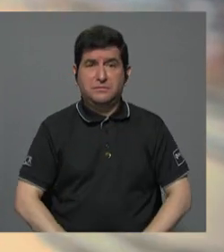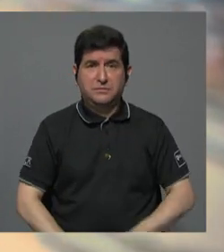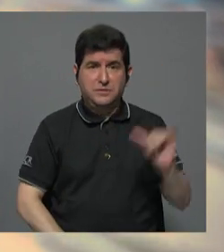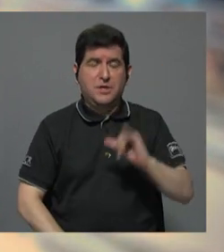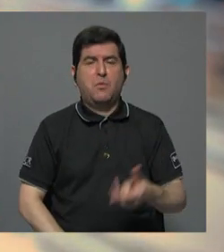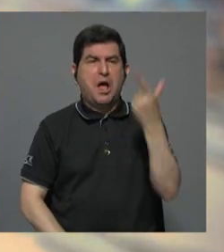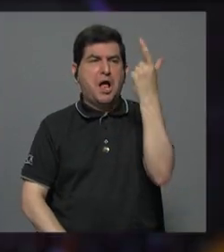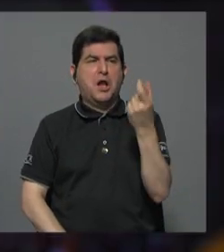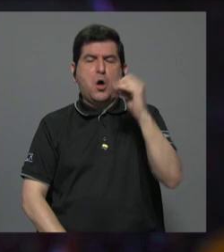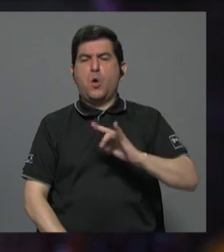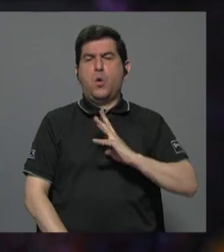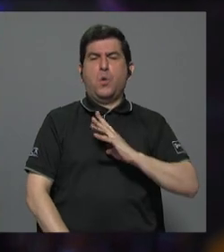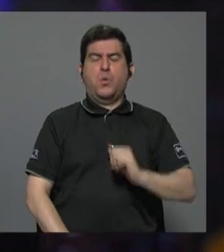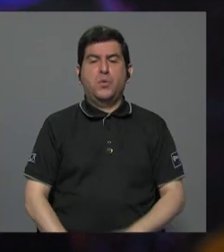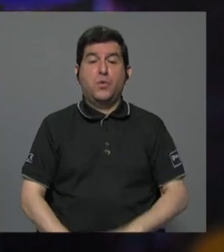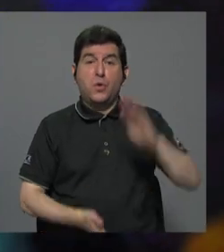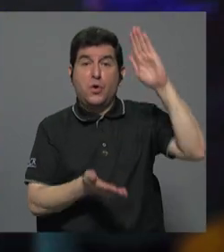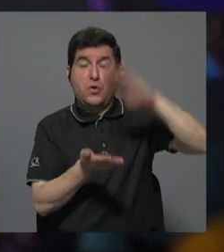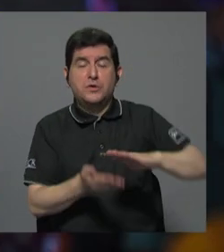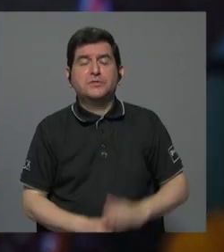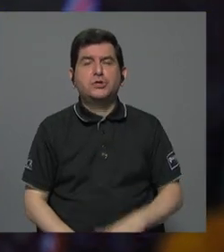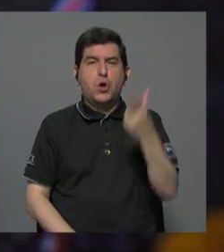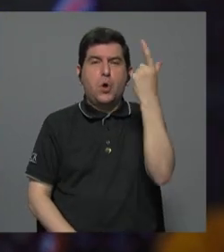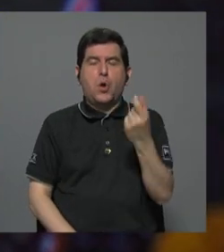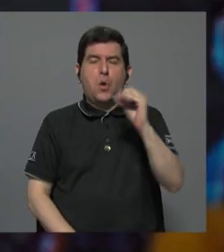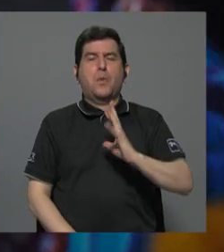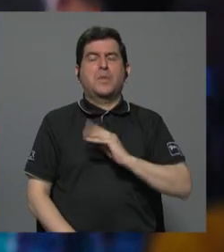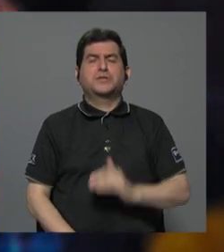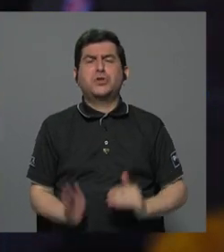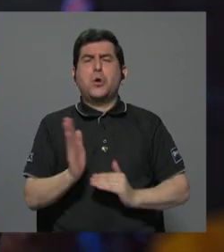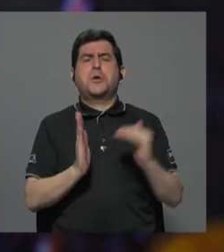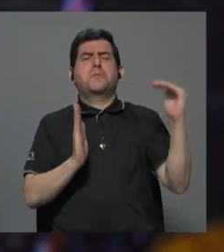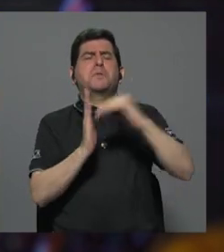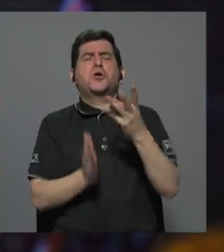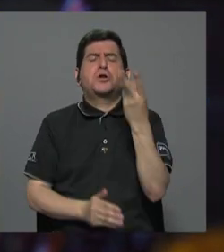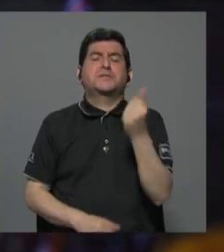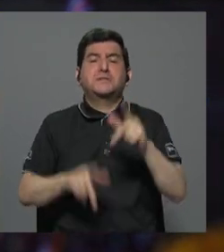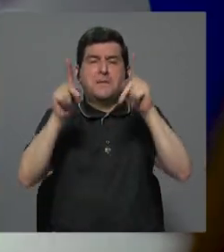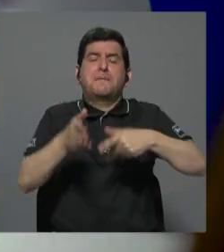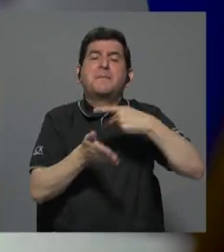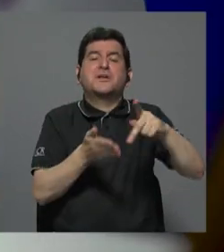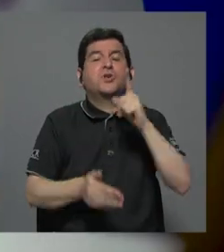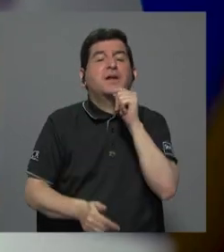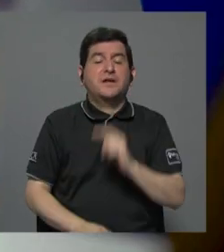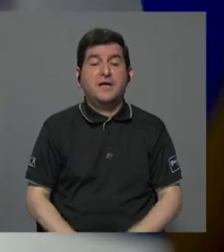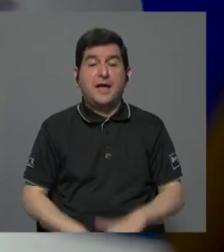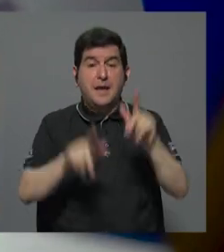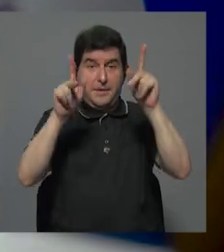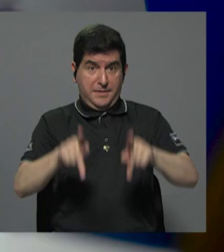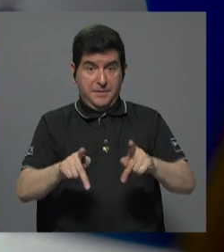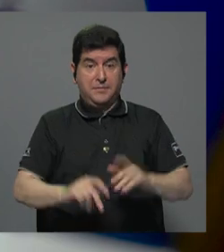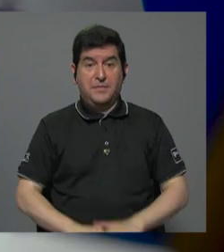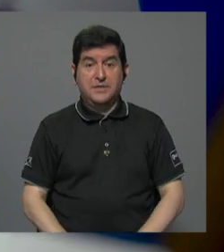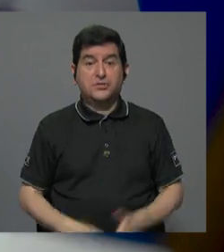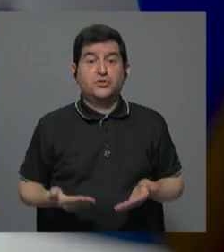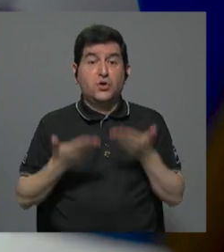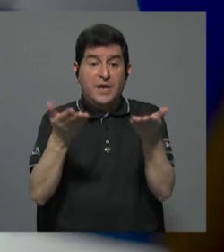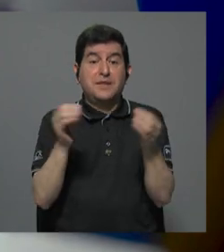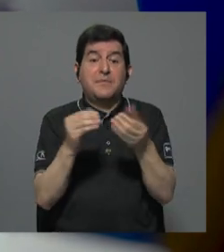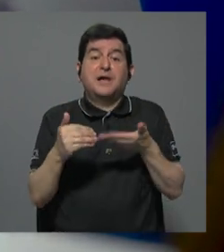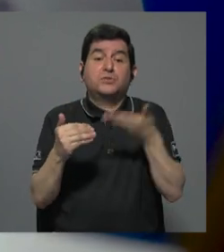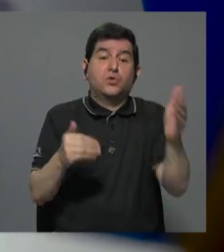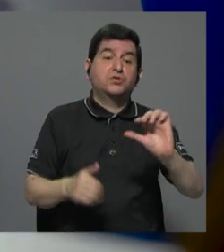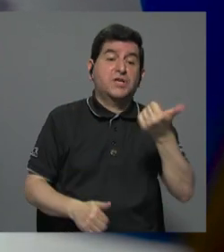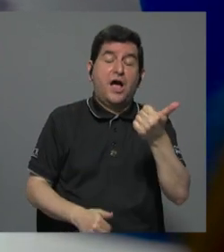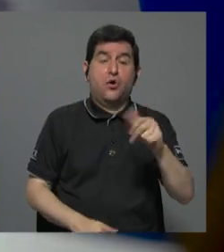las pensiones de luke tienen que reducir las pensiones de lugo cuántos millones llevan quienes son los que pagan hay personas a las que les dan más cosas